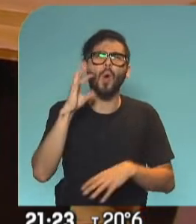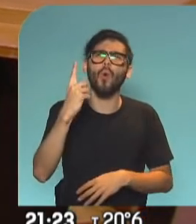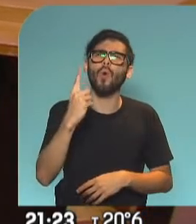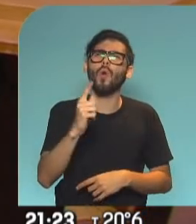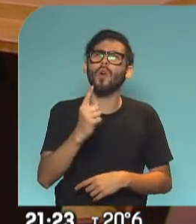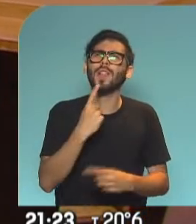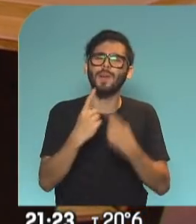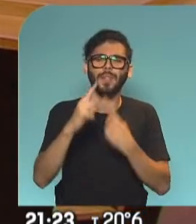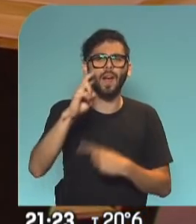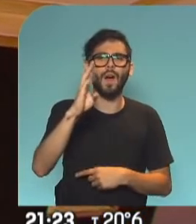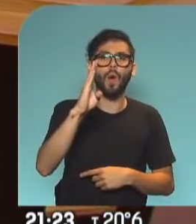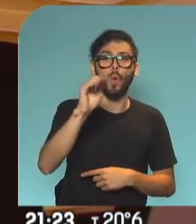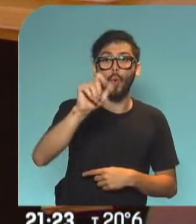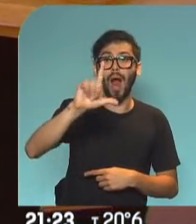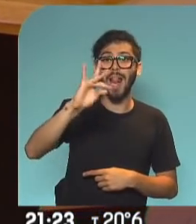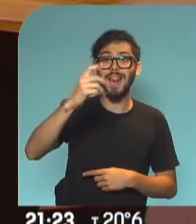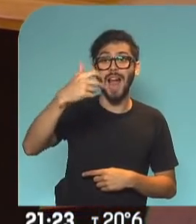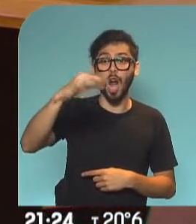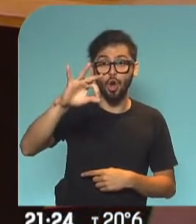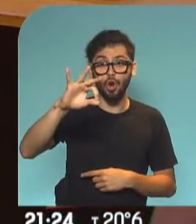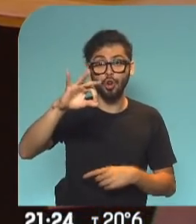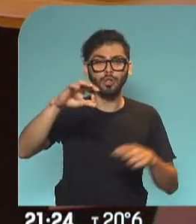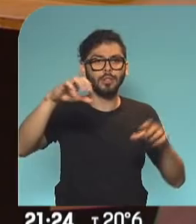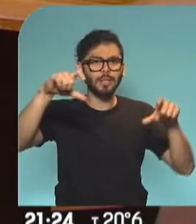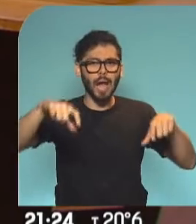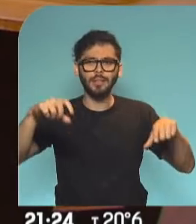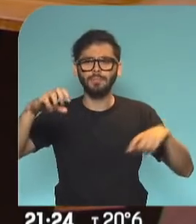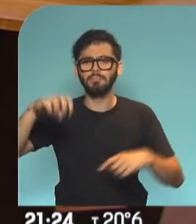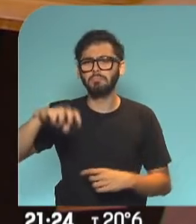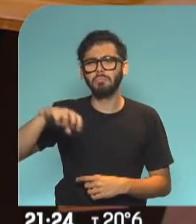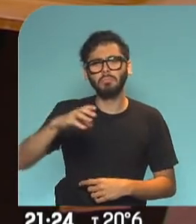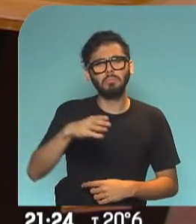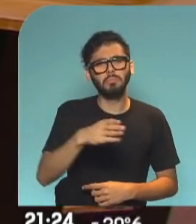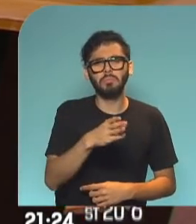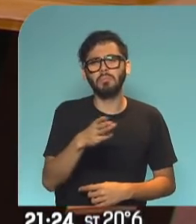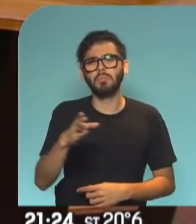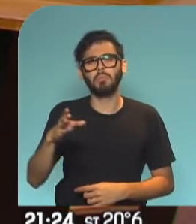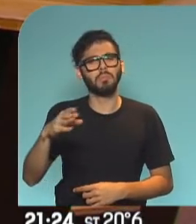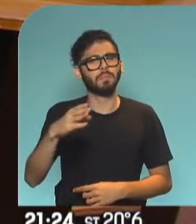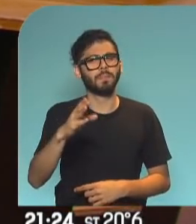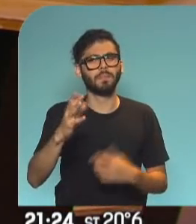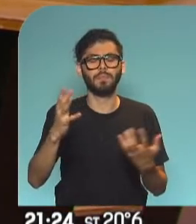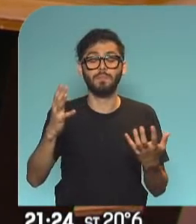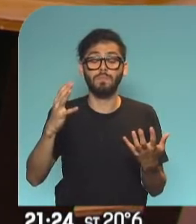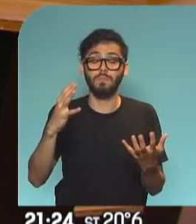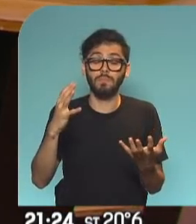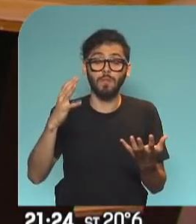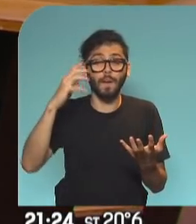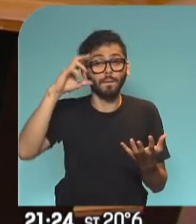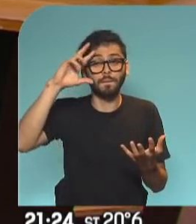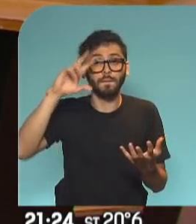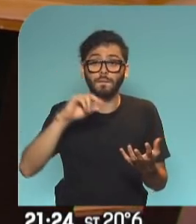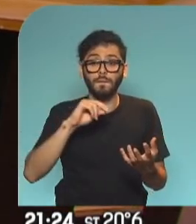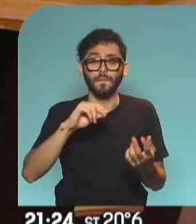valdano cuando caminaba por el estadio y no no entendía lo que lo que había hecho y hace poco